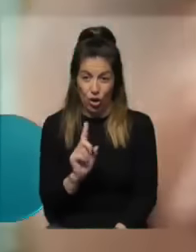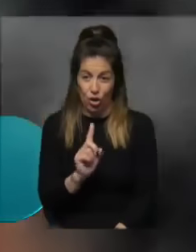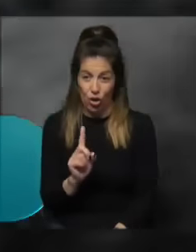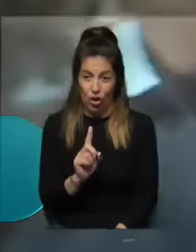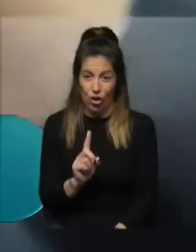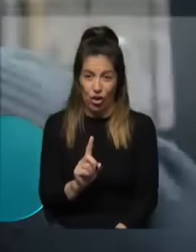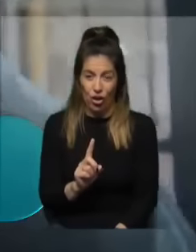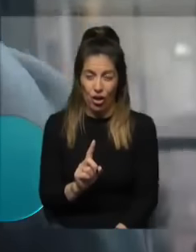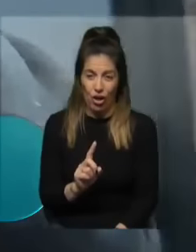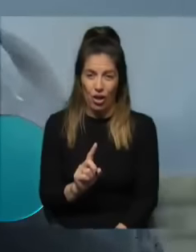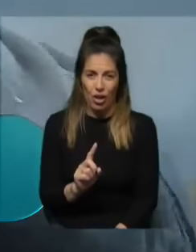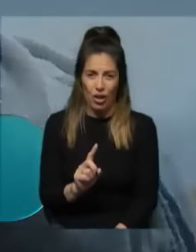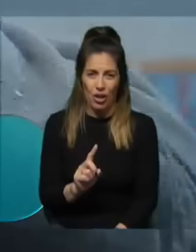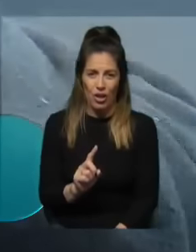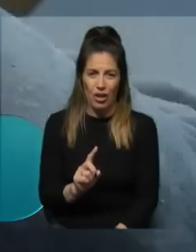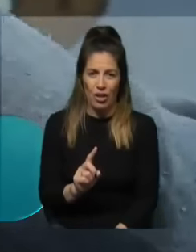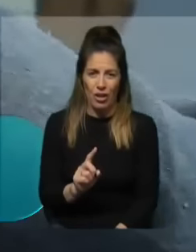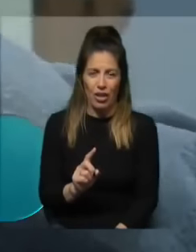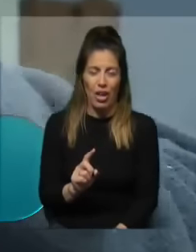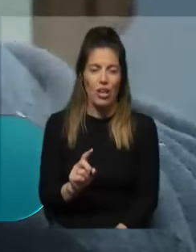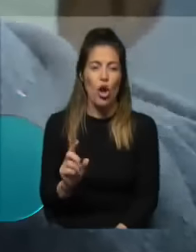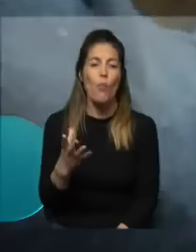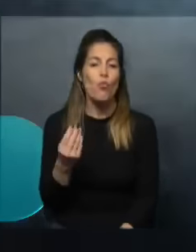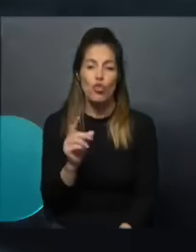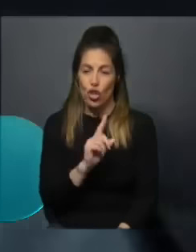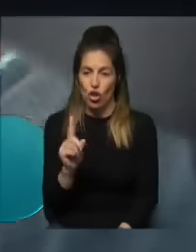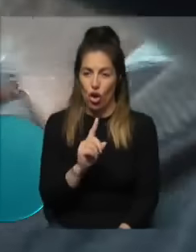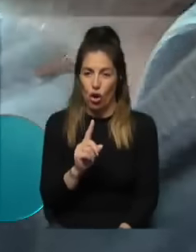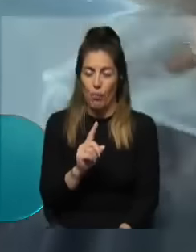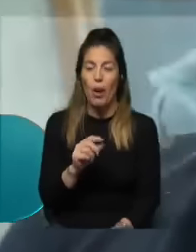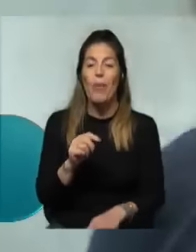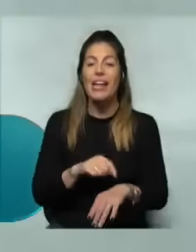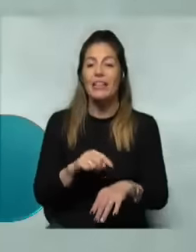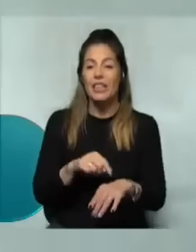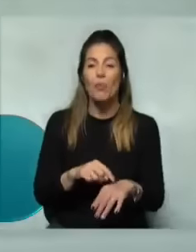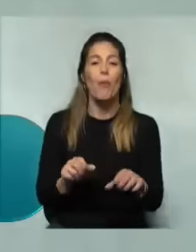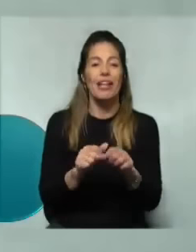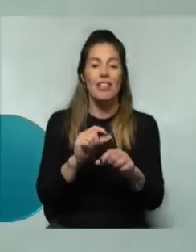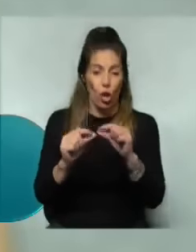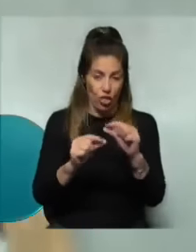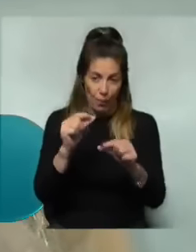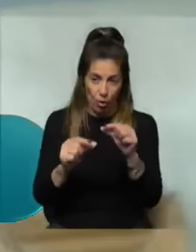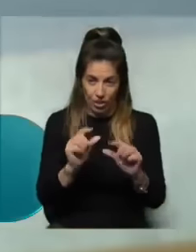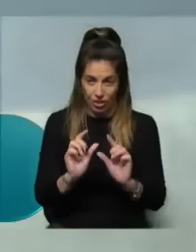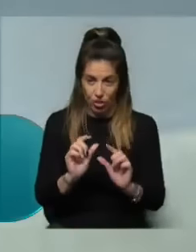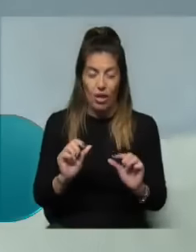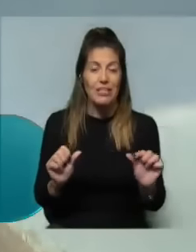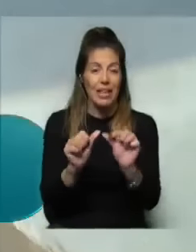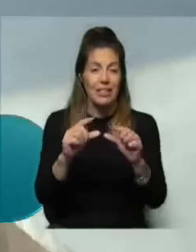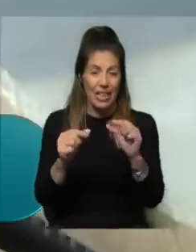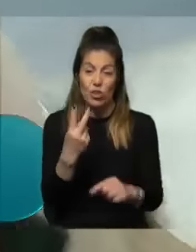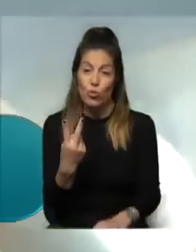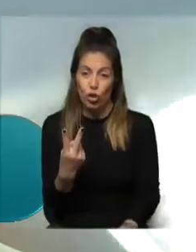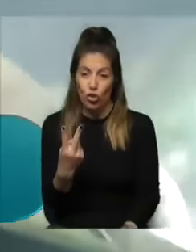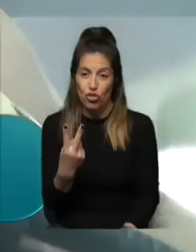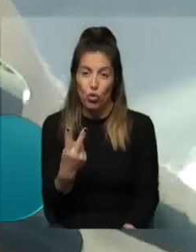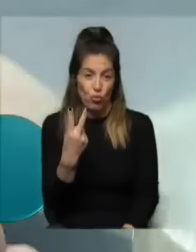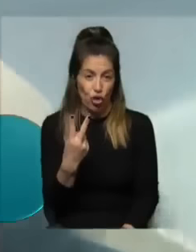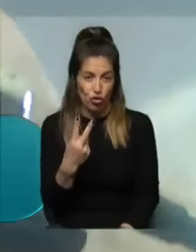te pele ahí. Lo que aprendí es a no pelar de más, ¿viste? Ah, claro. Qué grande, porque para Tano. Sacar siempre hay tiempo. Este es un 2, mira. A